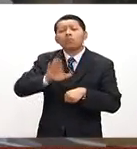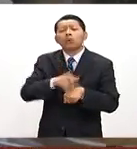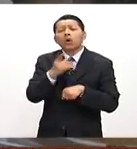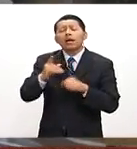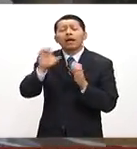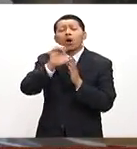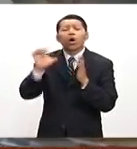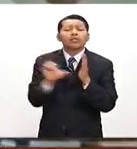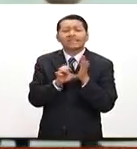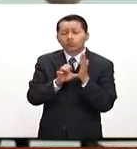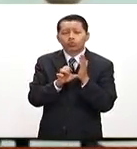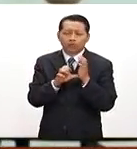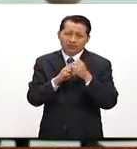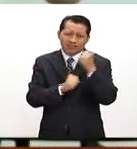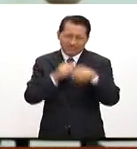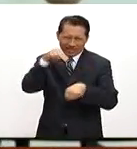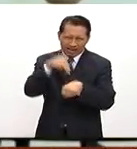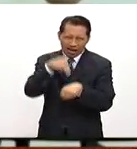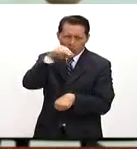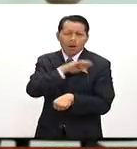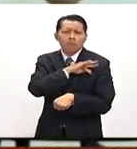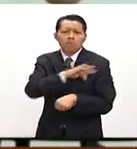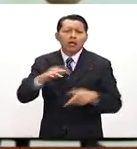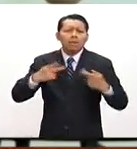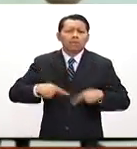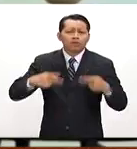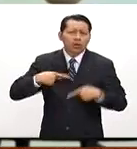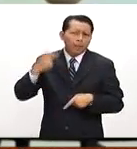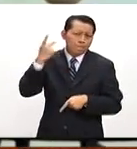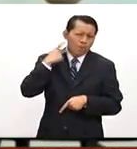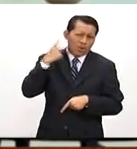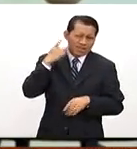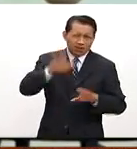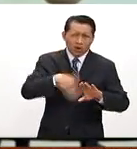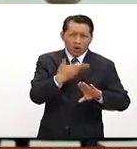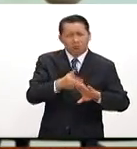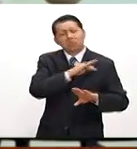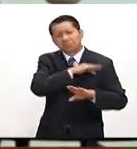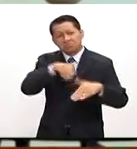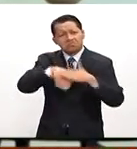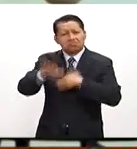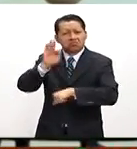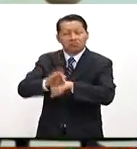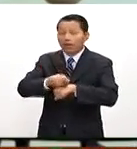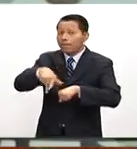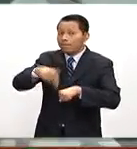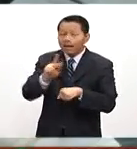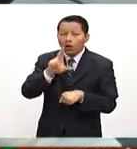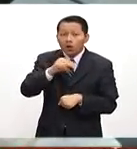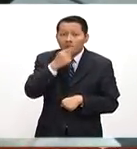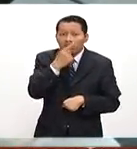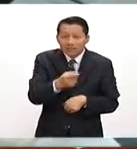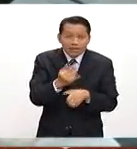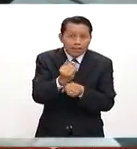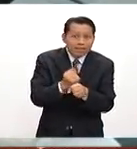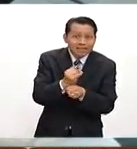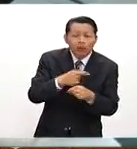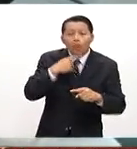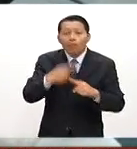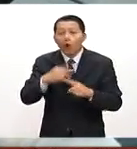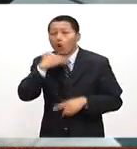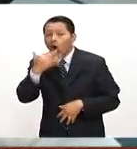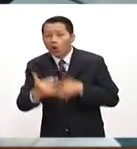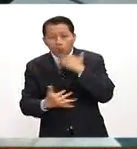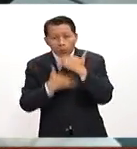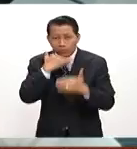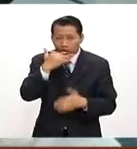constitución establece el asilo para perseguidos políticos, aunque el documento oficial no hace referencia a la investigación por corrupción que